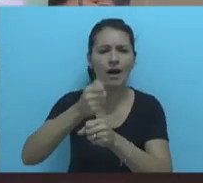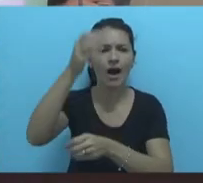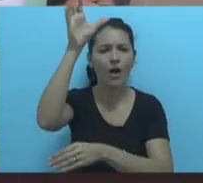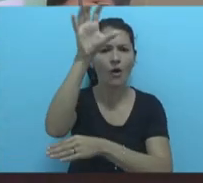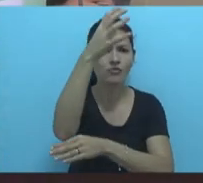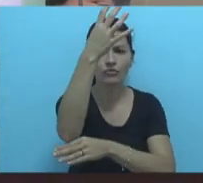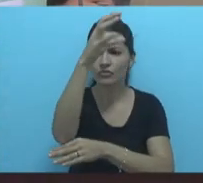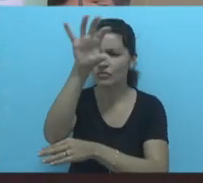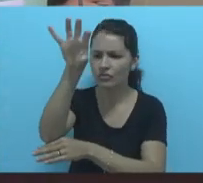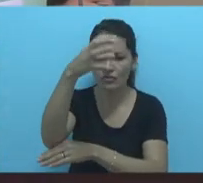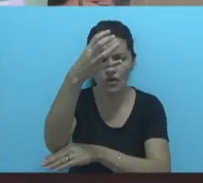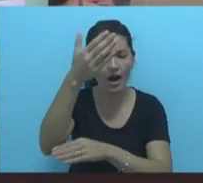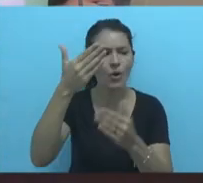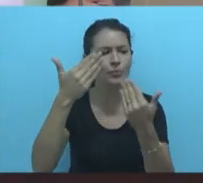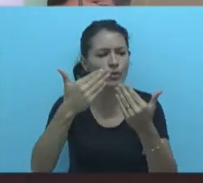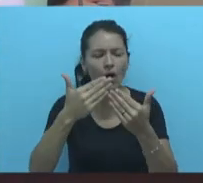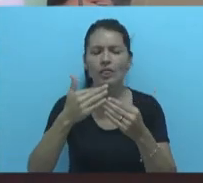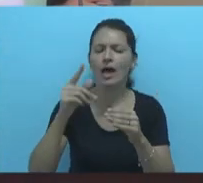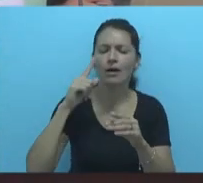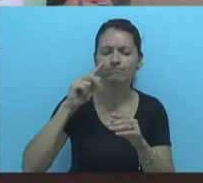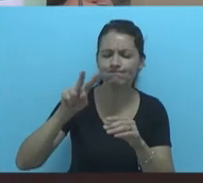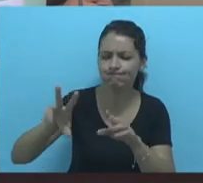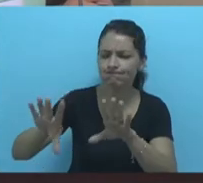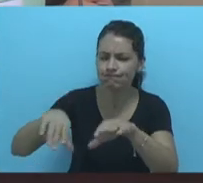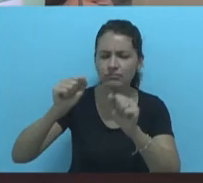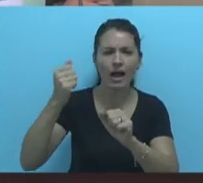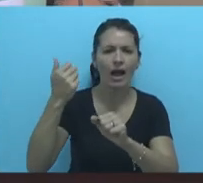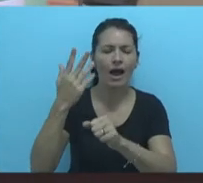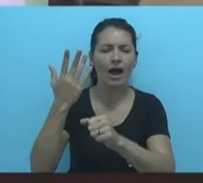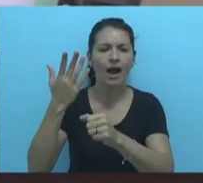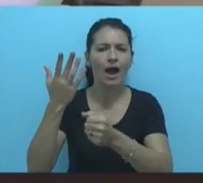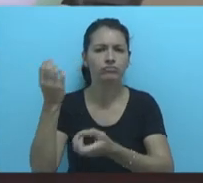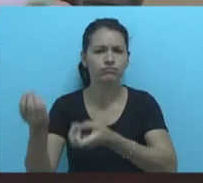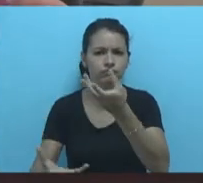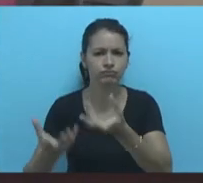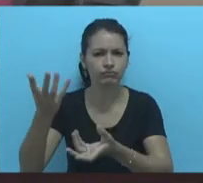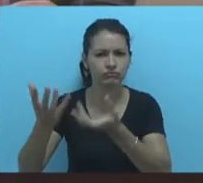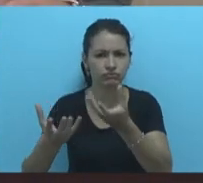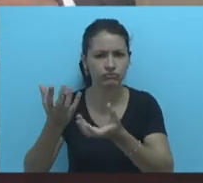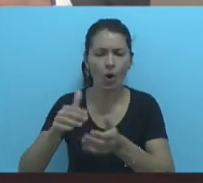la detección temprana de incendios en el Delta, instaladas en el distrito Puerto Gaboto y Villa Constitución.